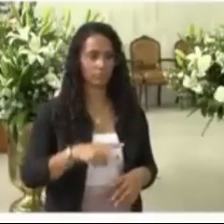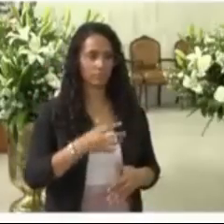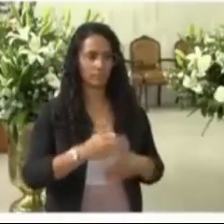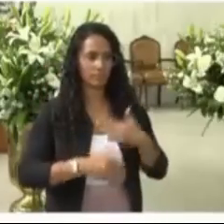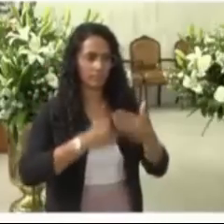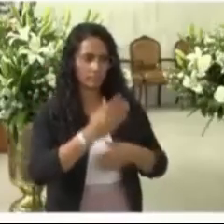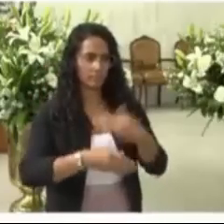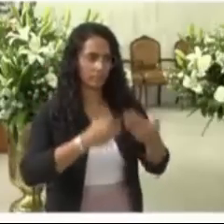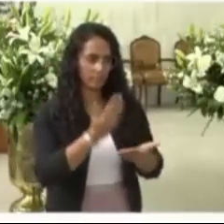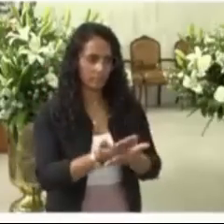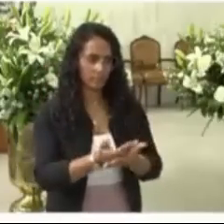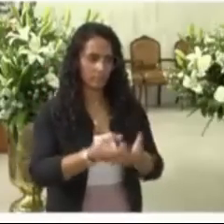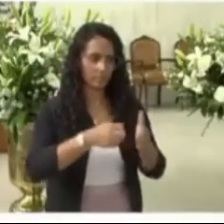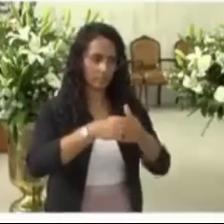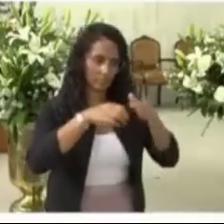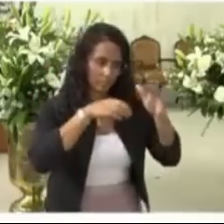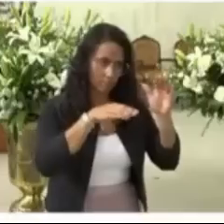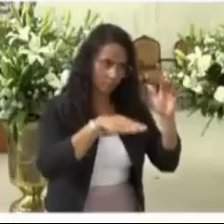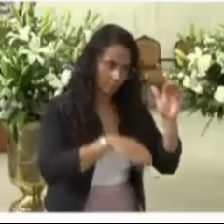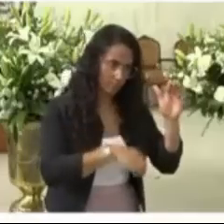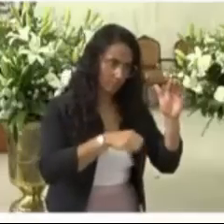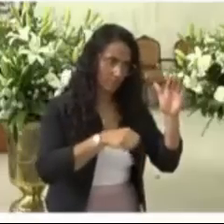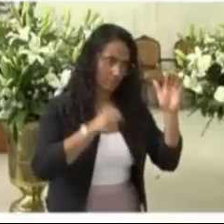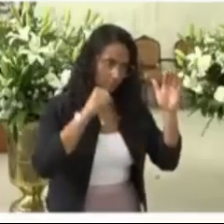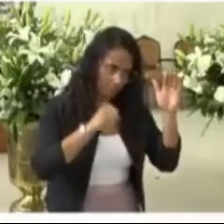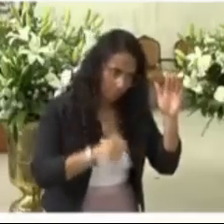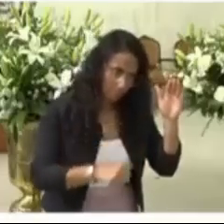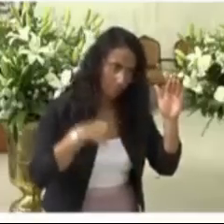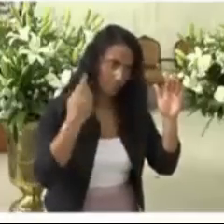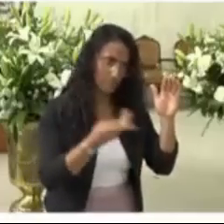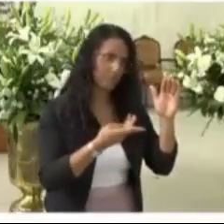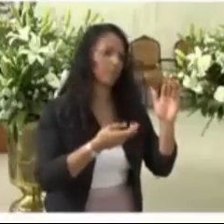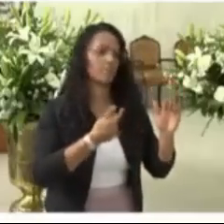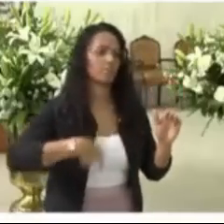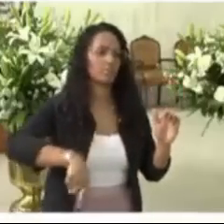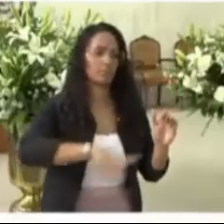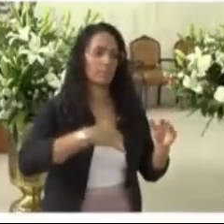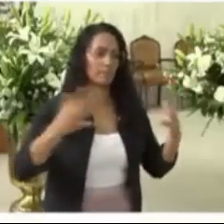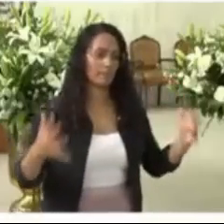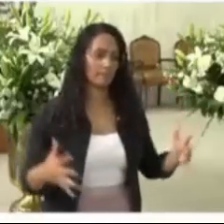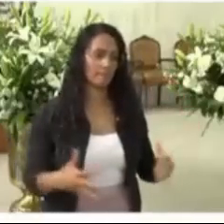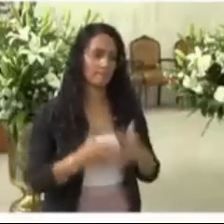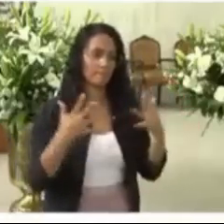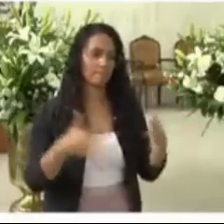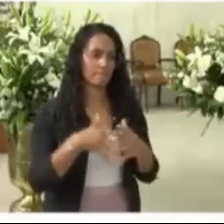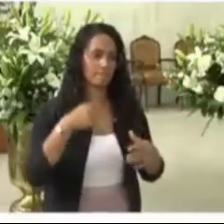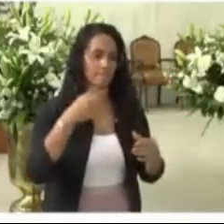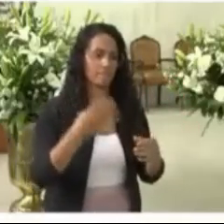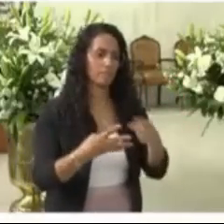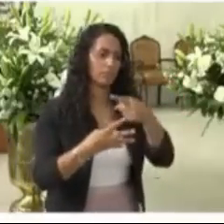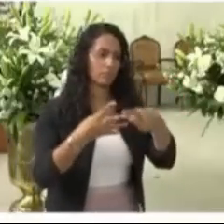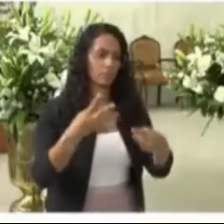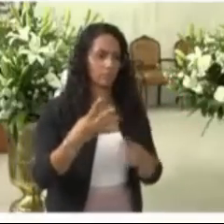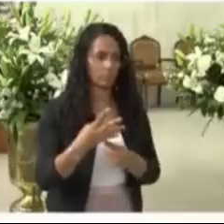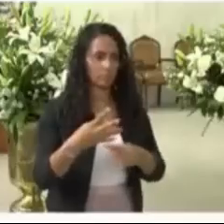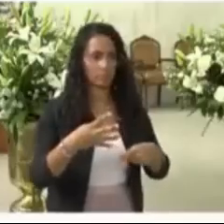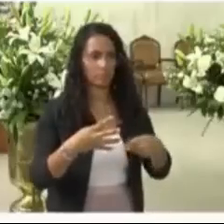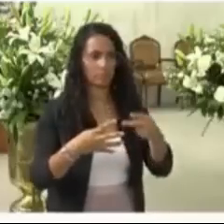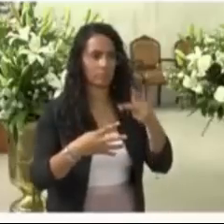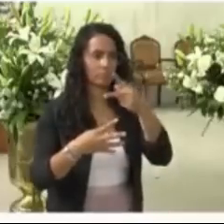están completamente incapacitados para hacer frente prácticamente a cuatro